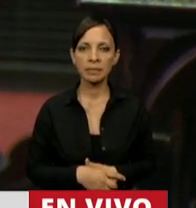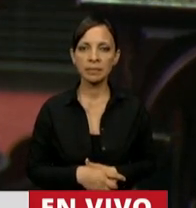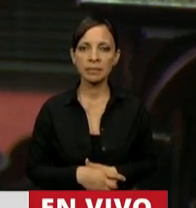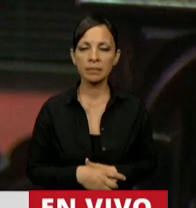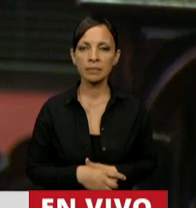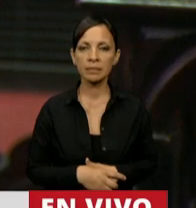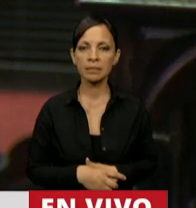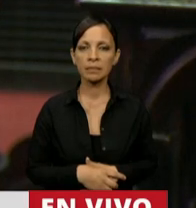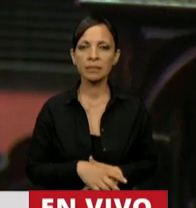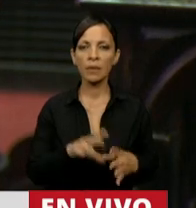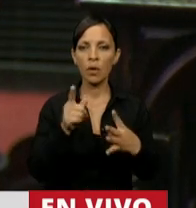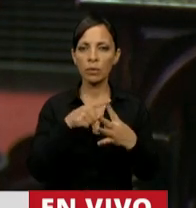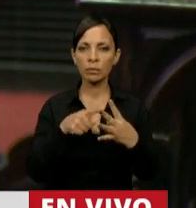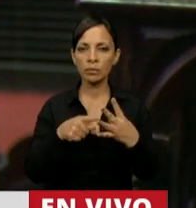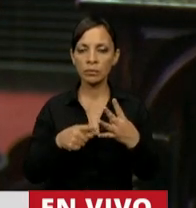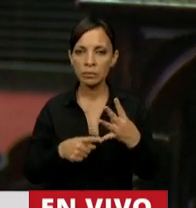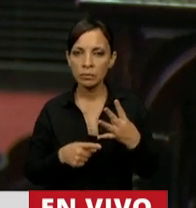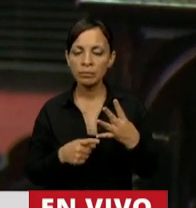en cuatro esquemas